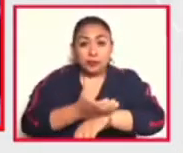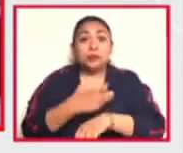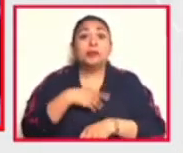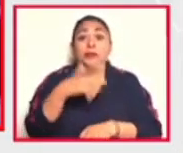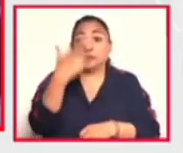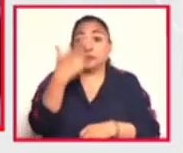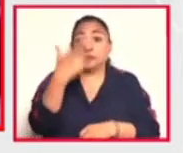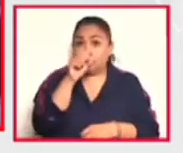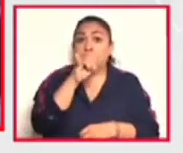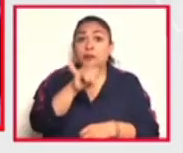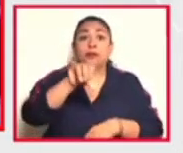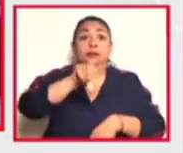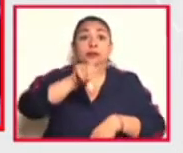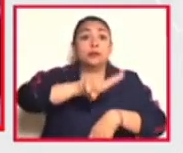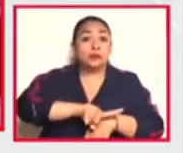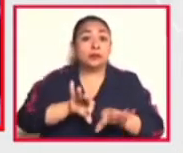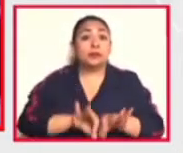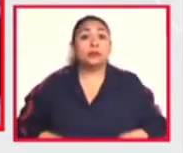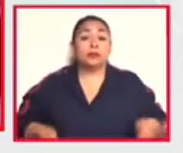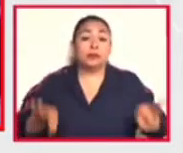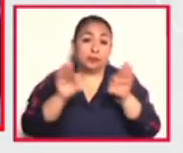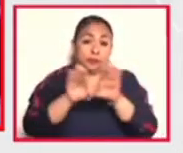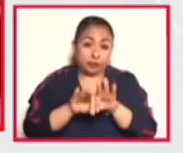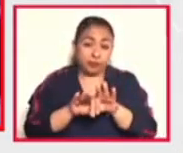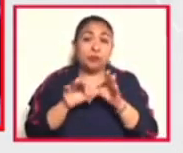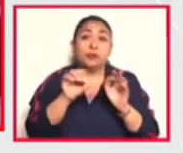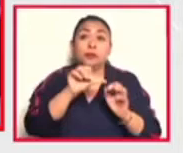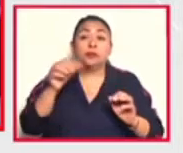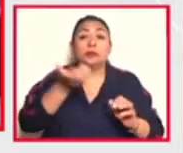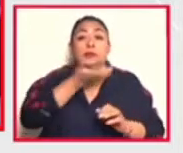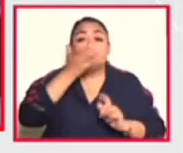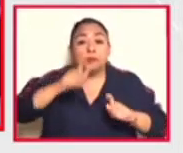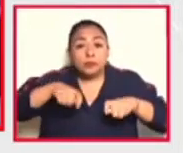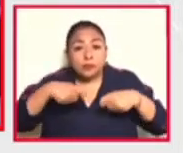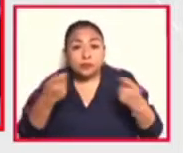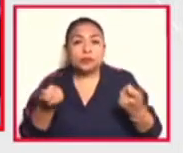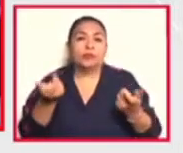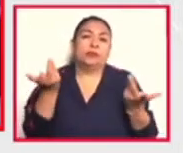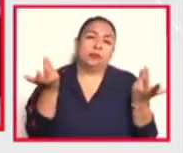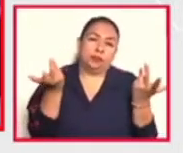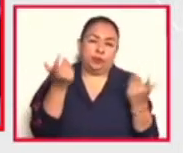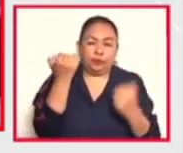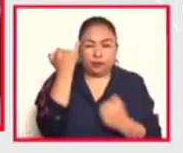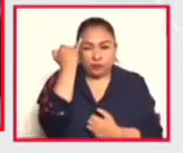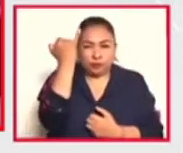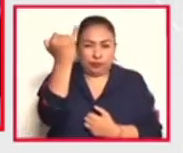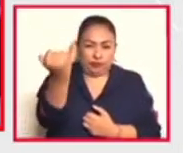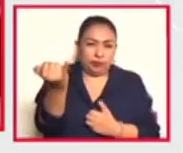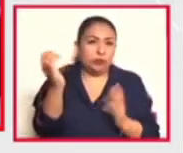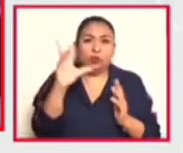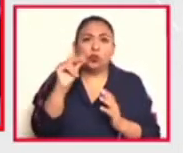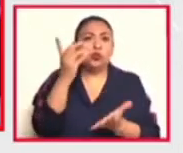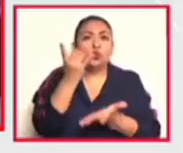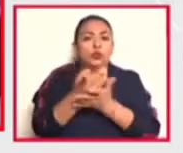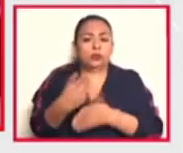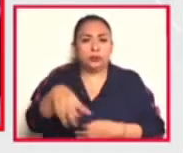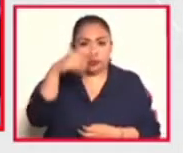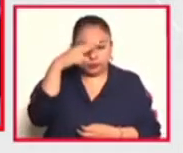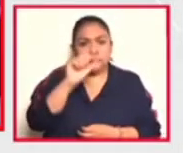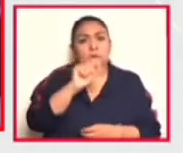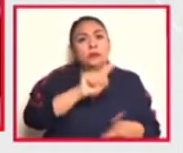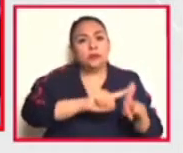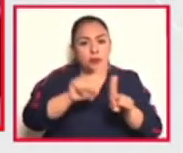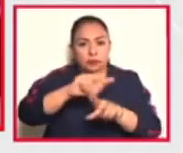Laura, un día muy importante en el folclore, en la tradición, en el imaginario, no solo de México, sino en varias